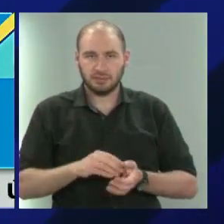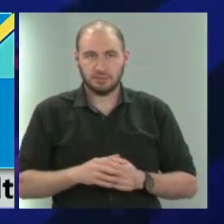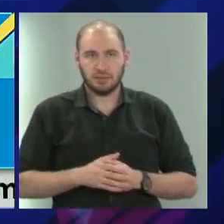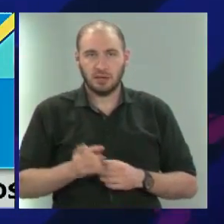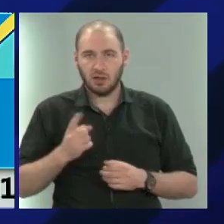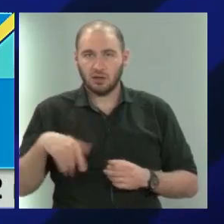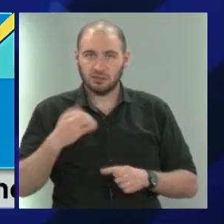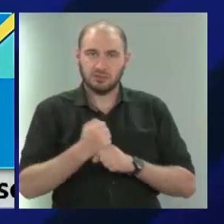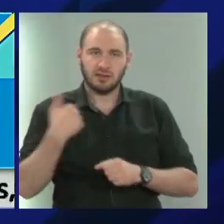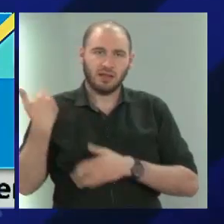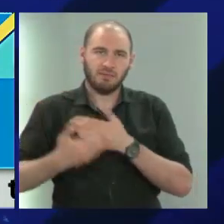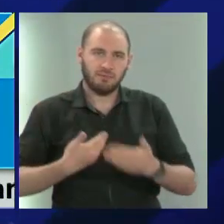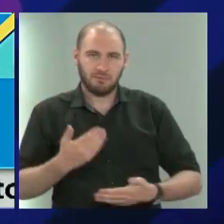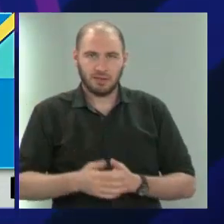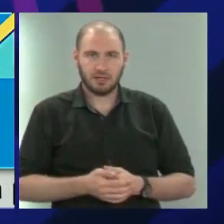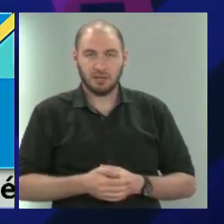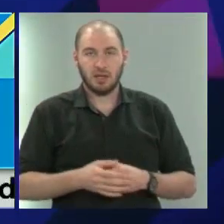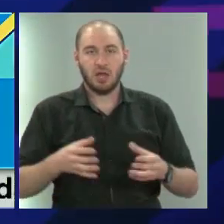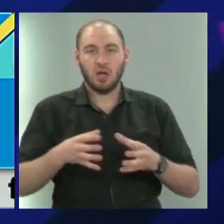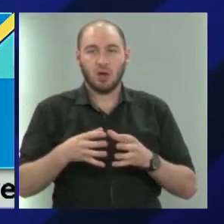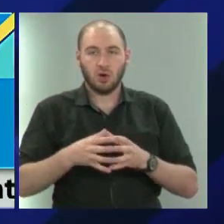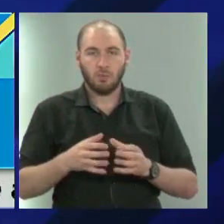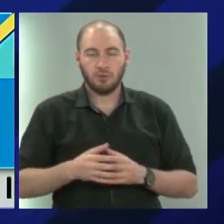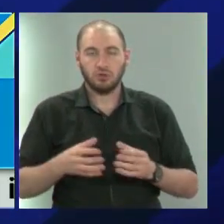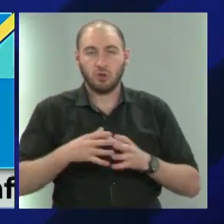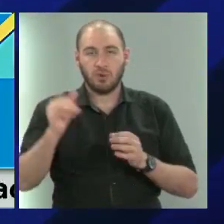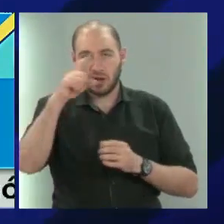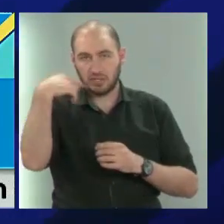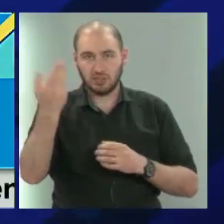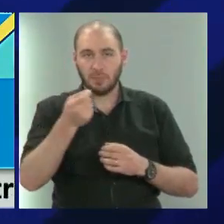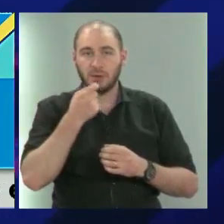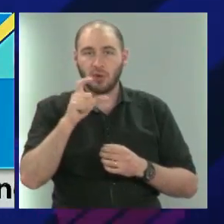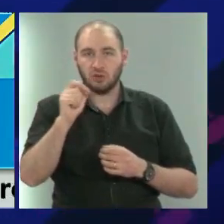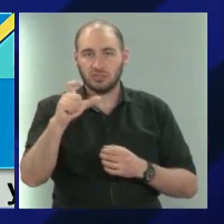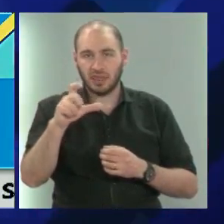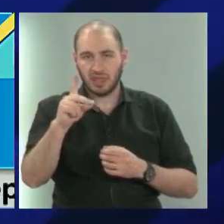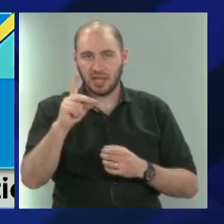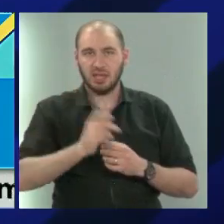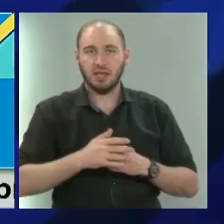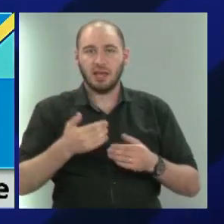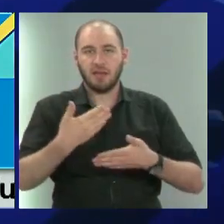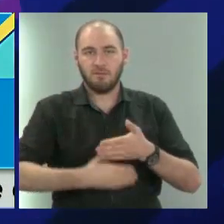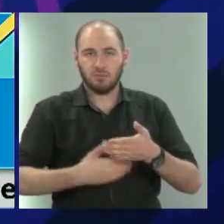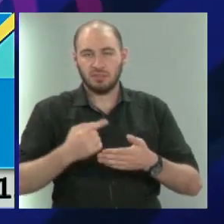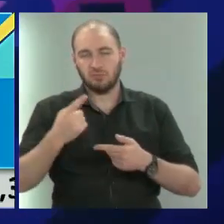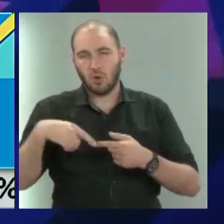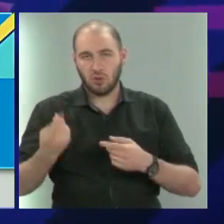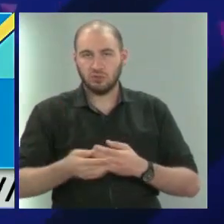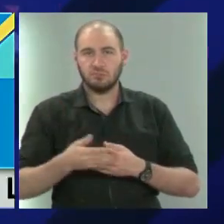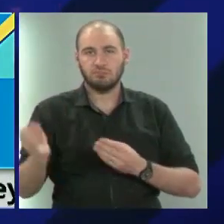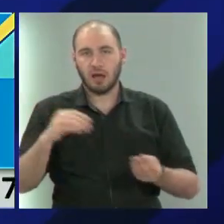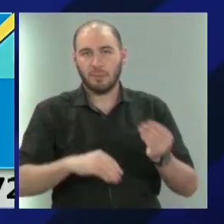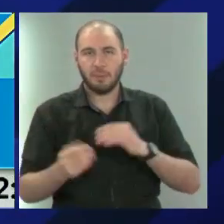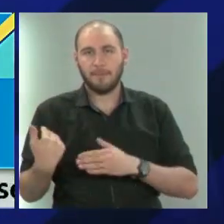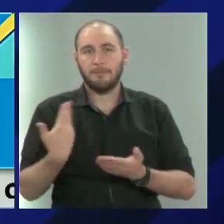los venimos ya trabajando hace mucho tiempo, que los mismos organismos internacionales como la OCDE, los informes TERCE, los vienen sumando,